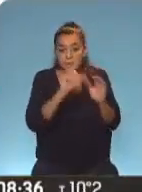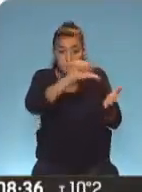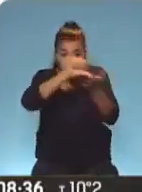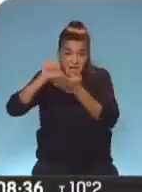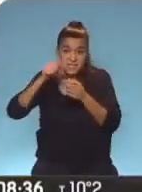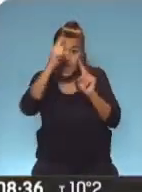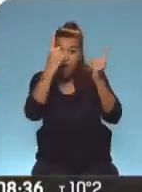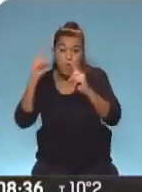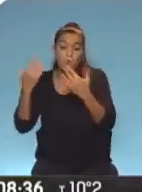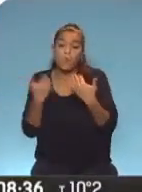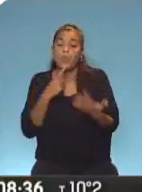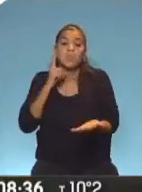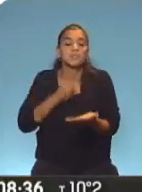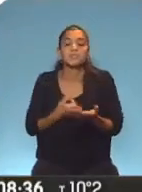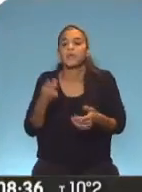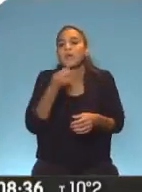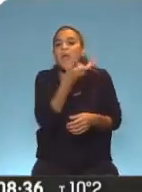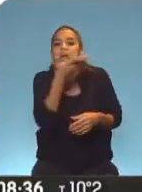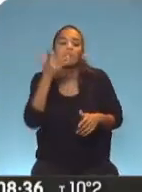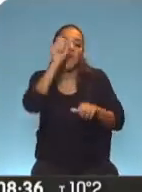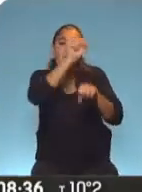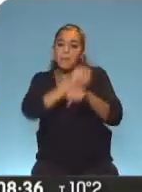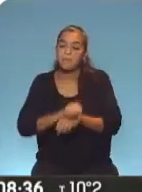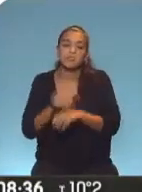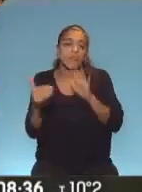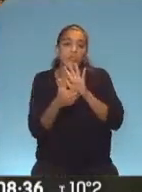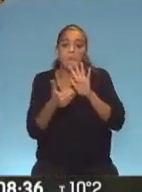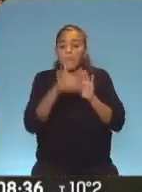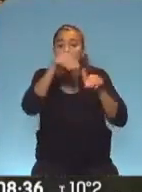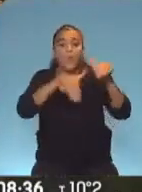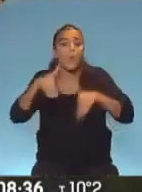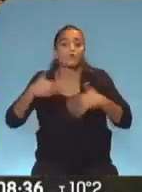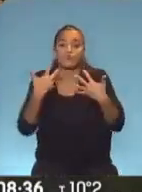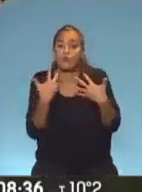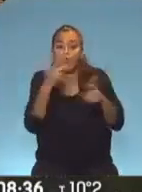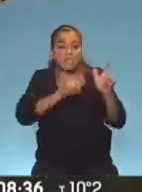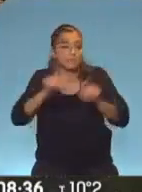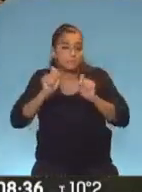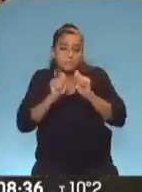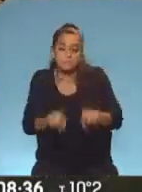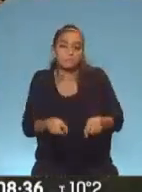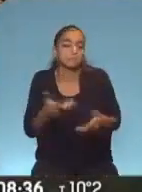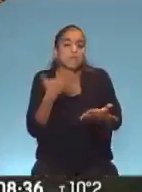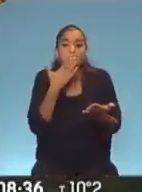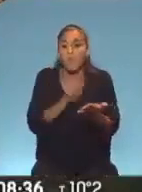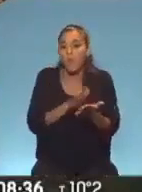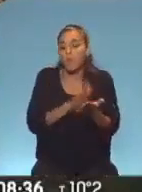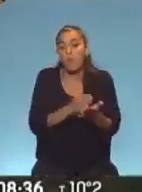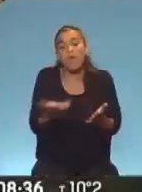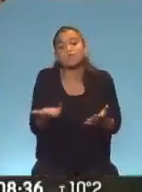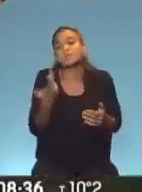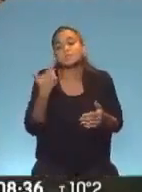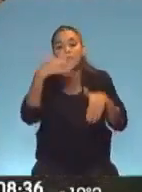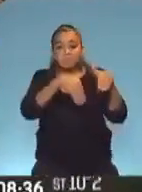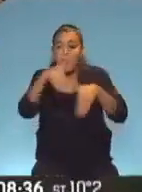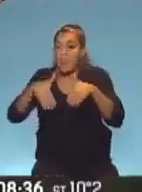puede decidir tener los presos que quiera tener, y eso lo decide la gente a través del voto popular, digamos, vota las propuestas electorales en un